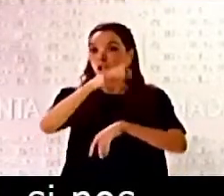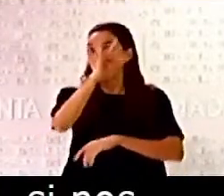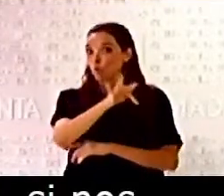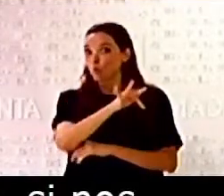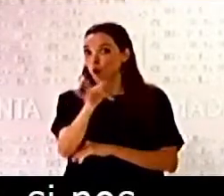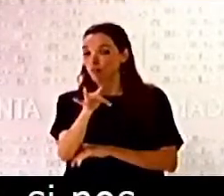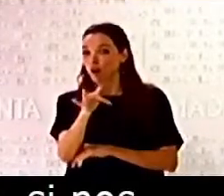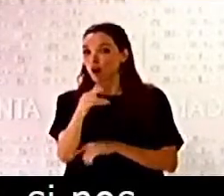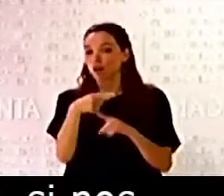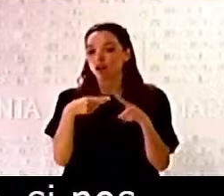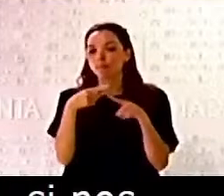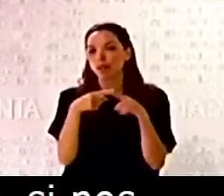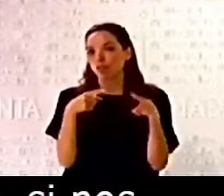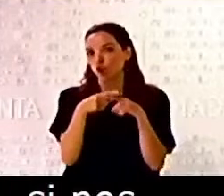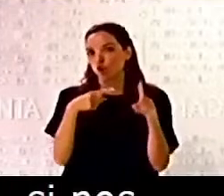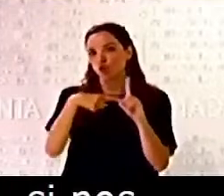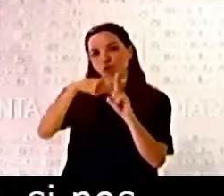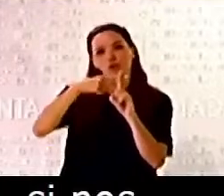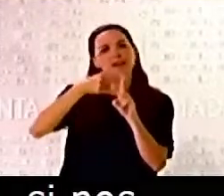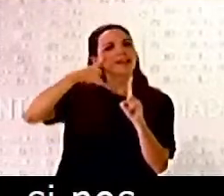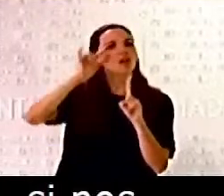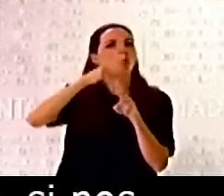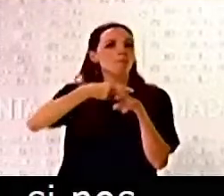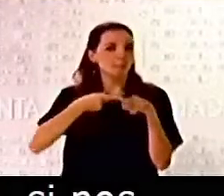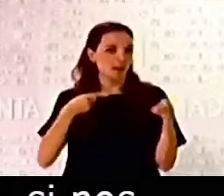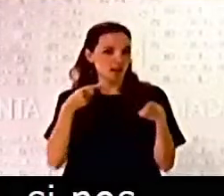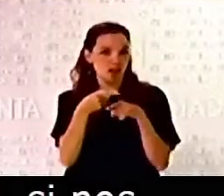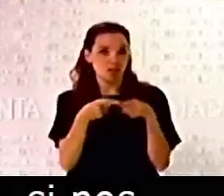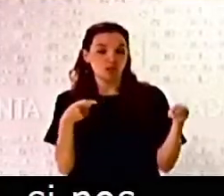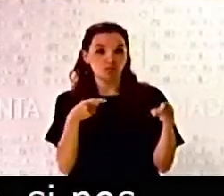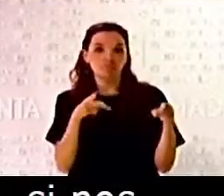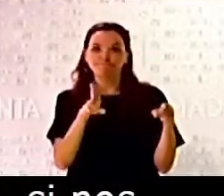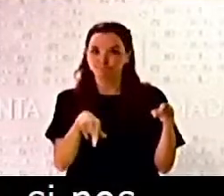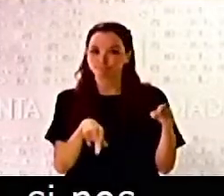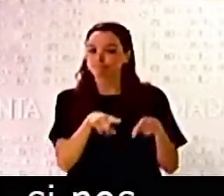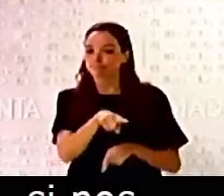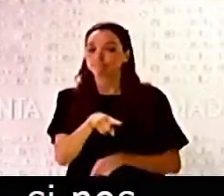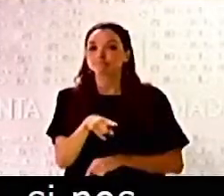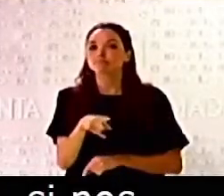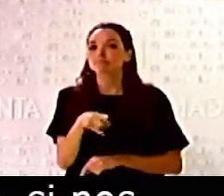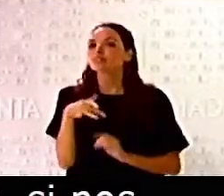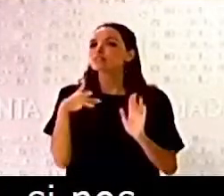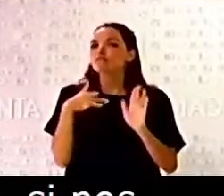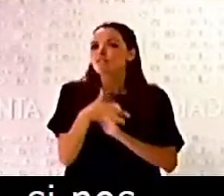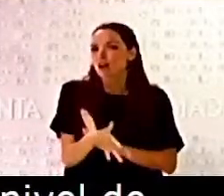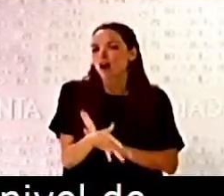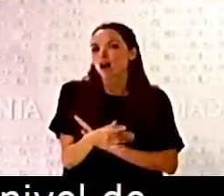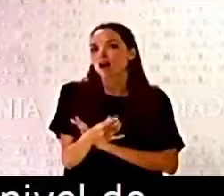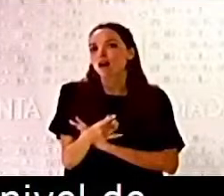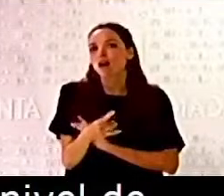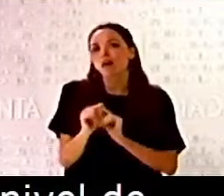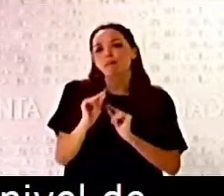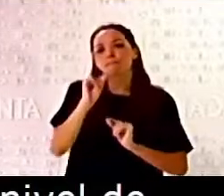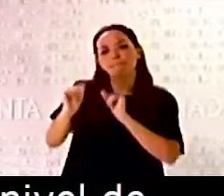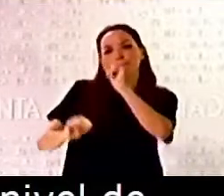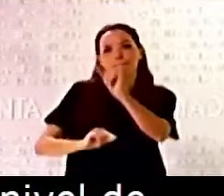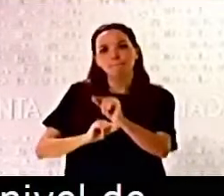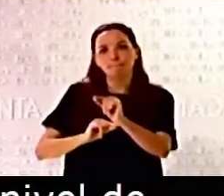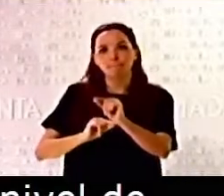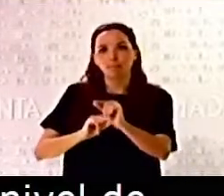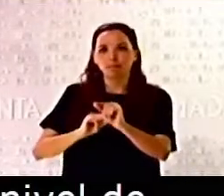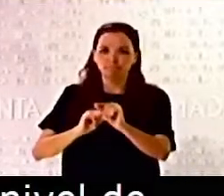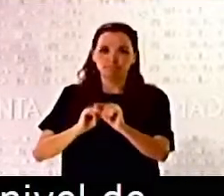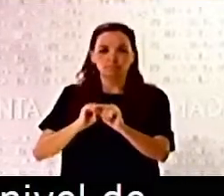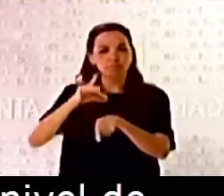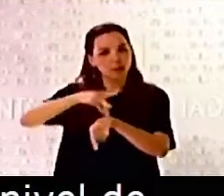riesgo medio, por lo que existe todavía una importante cifra de transmisión comunitaria,